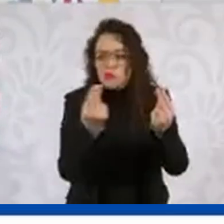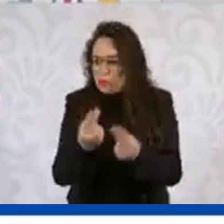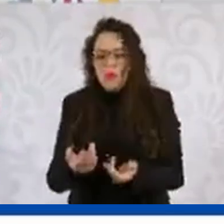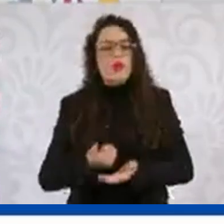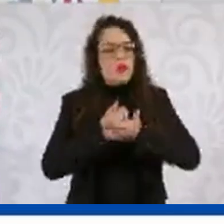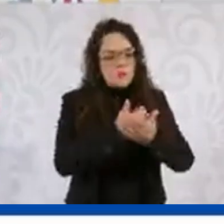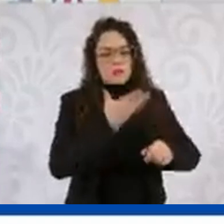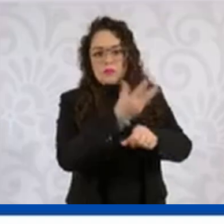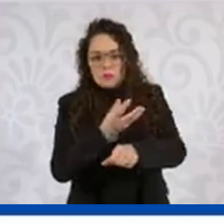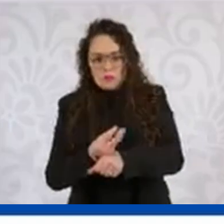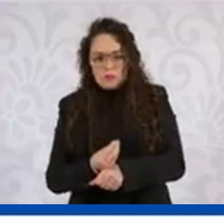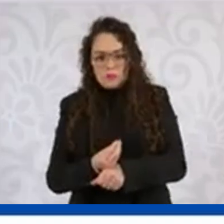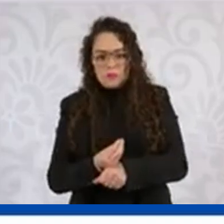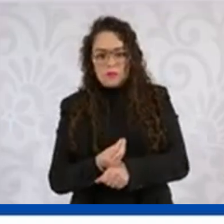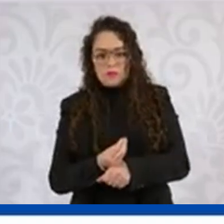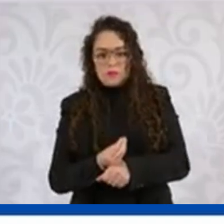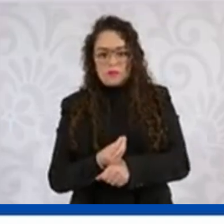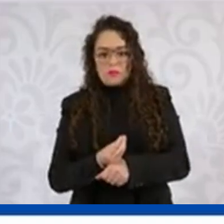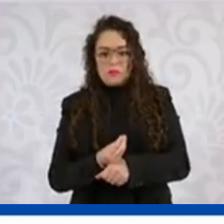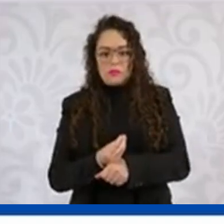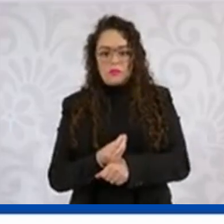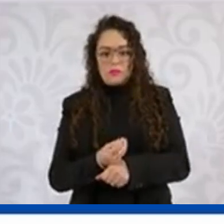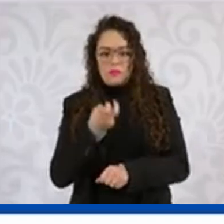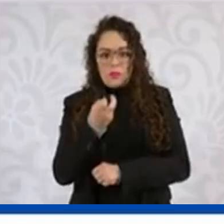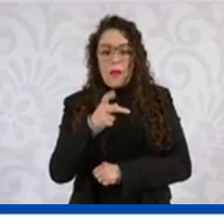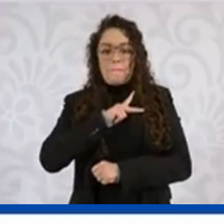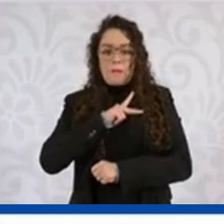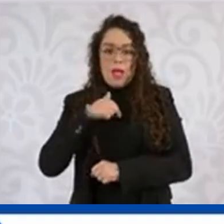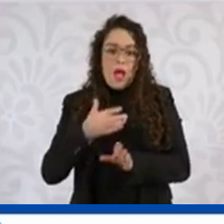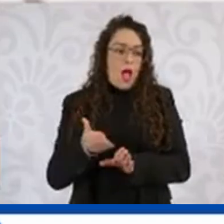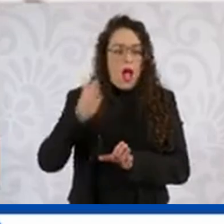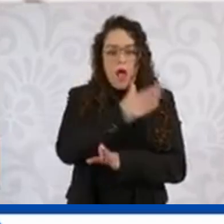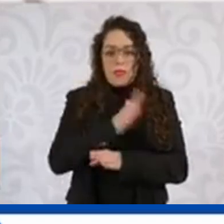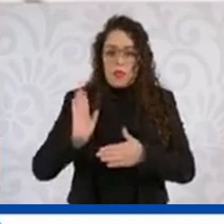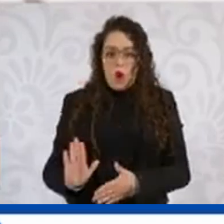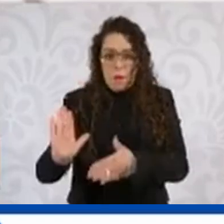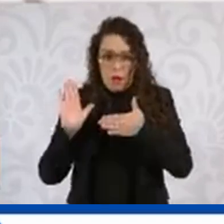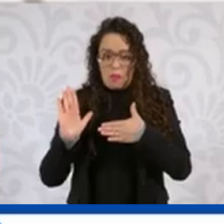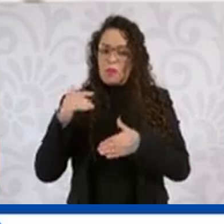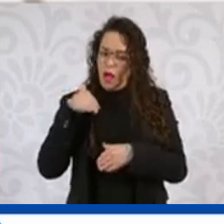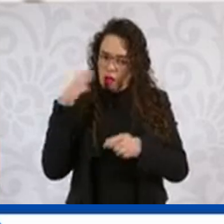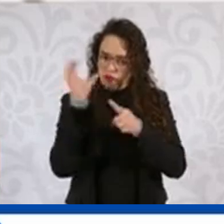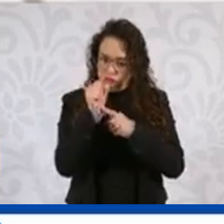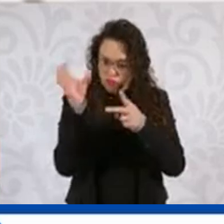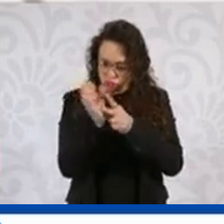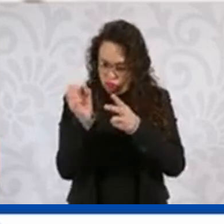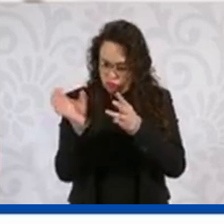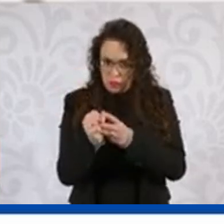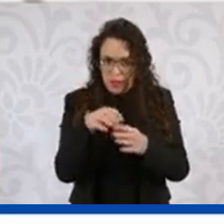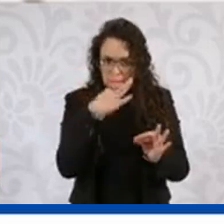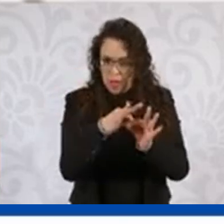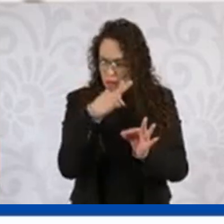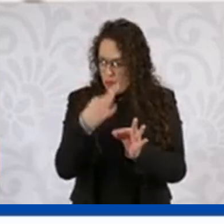y cumplir con lo que, con los compromisos que hicimos con la gente y seguir construyendo la paz